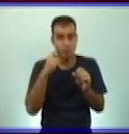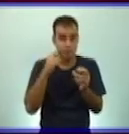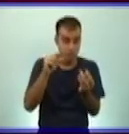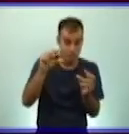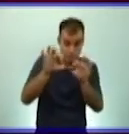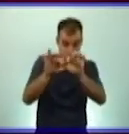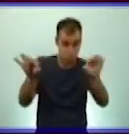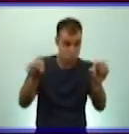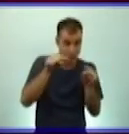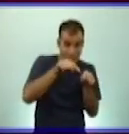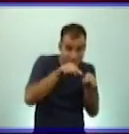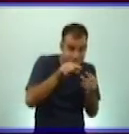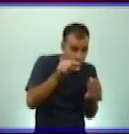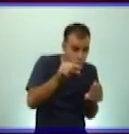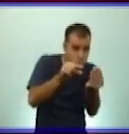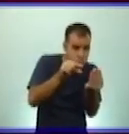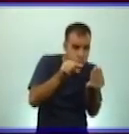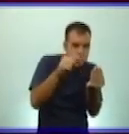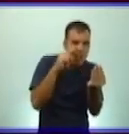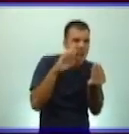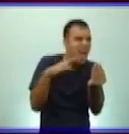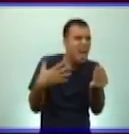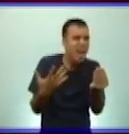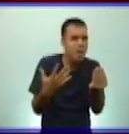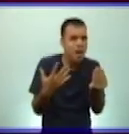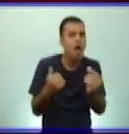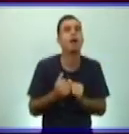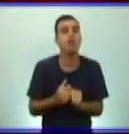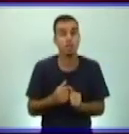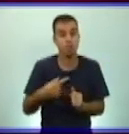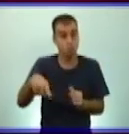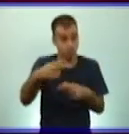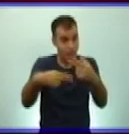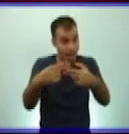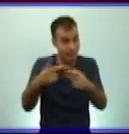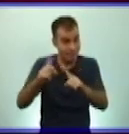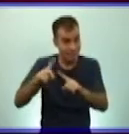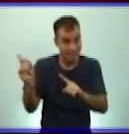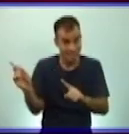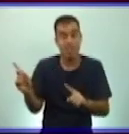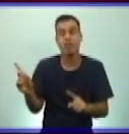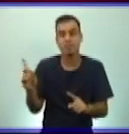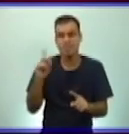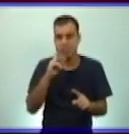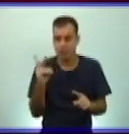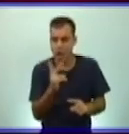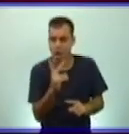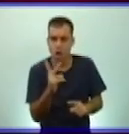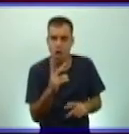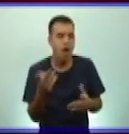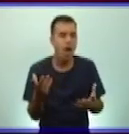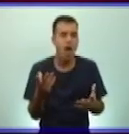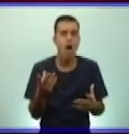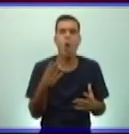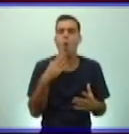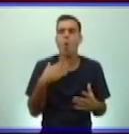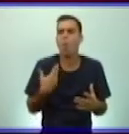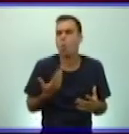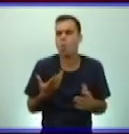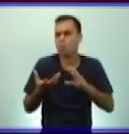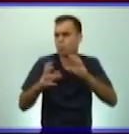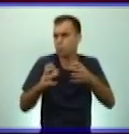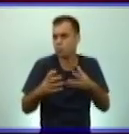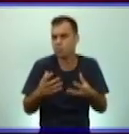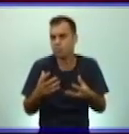pasa. En ambos casos, si hacen la actividad, podrán estar planteando cuál es la forma